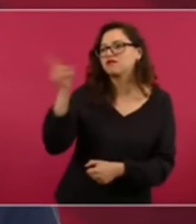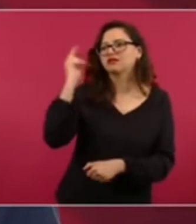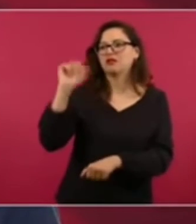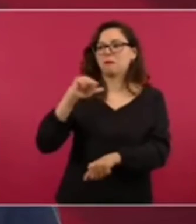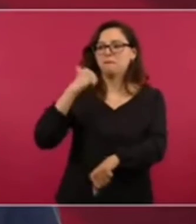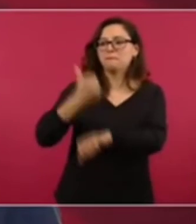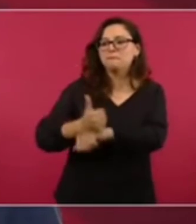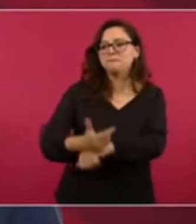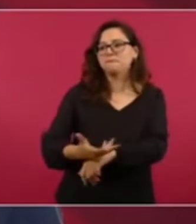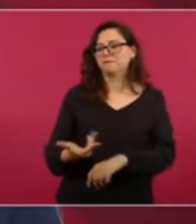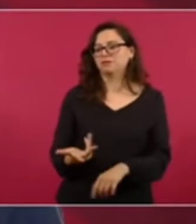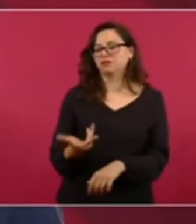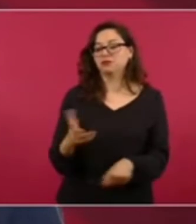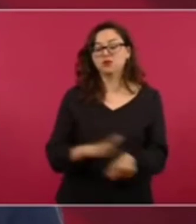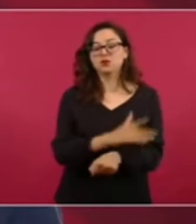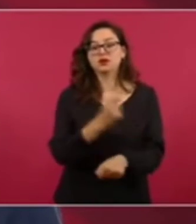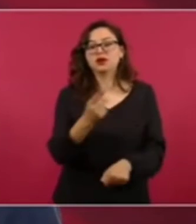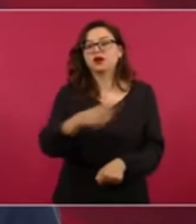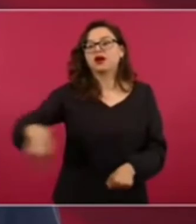los jóvenes.